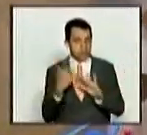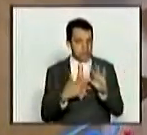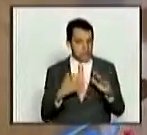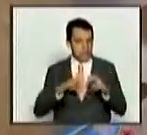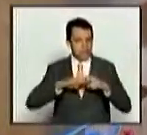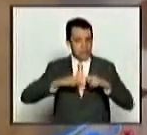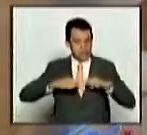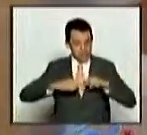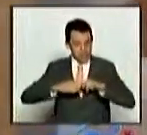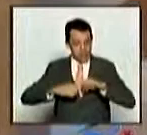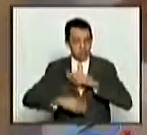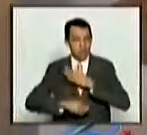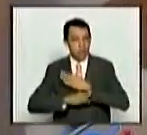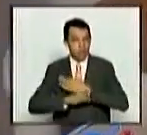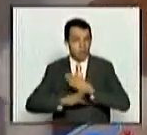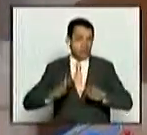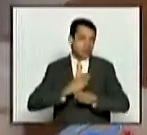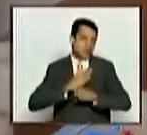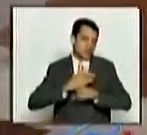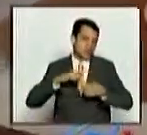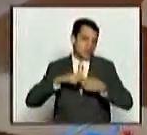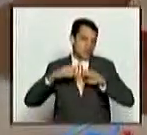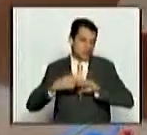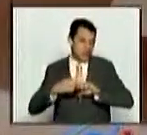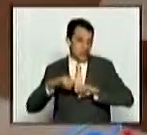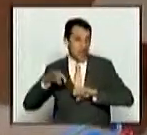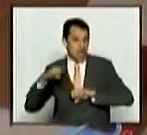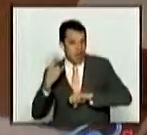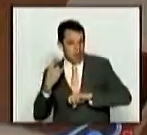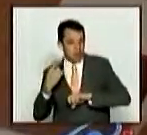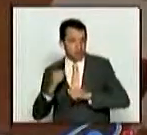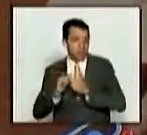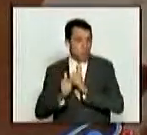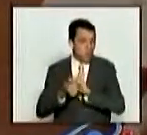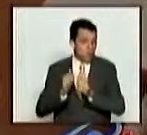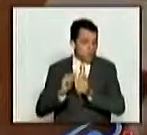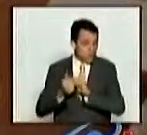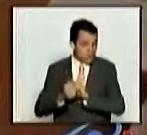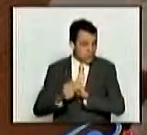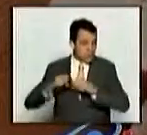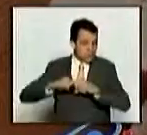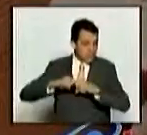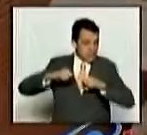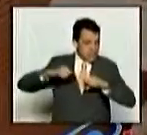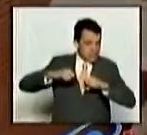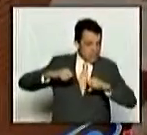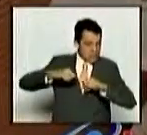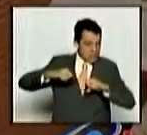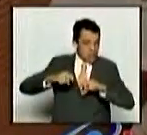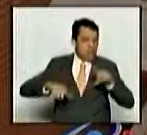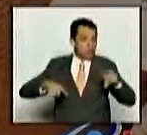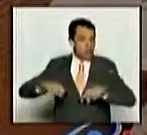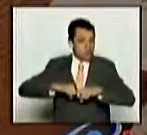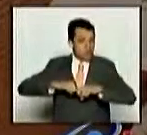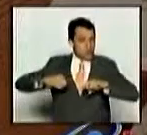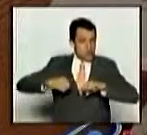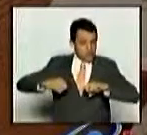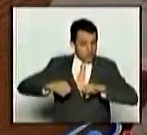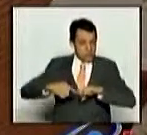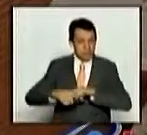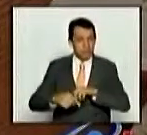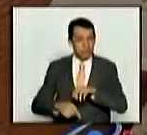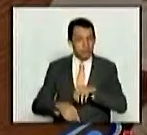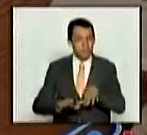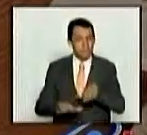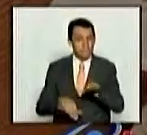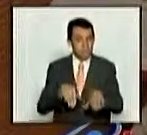cuando estamos recuperando a un paciente de una lesión deportiva. Por ejemplo, tenemos muchos pacientes que llegan con problemas de menisco, problemas